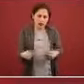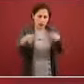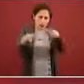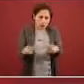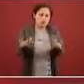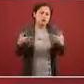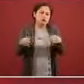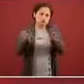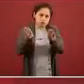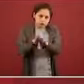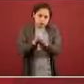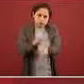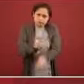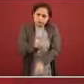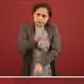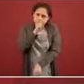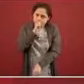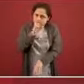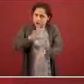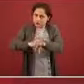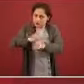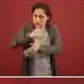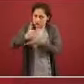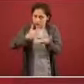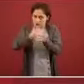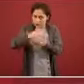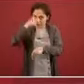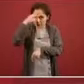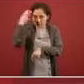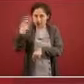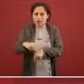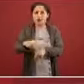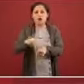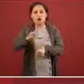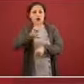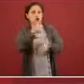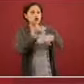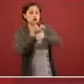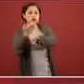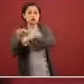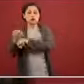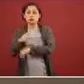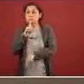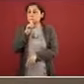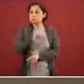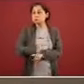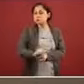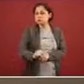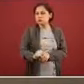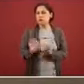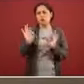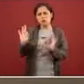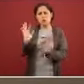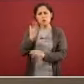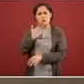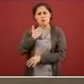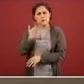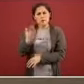un poco más estricto en esta zona de lo que ha sido en el resto del país. Eso es correcto, porque nos permite